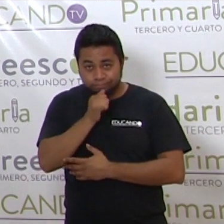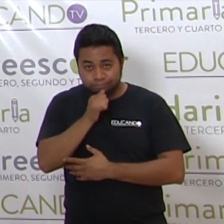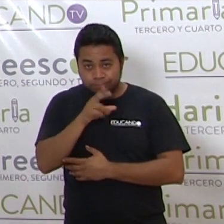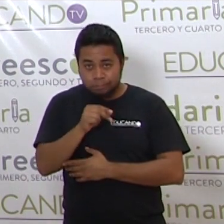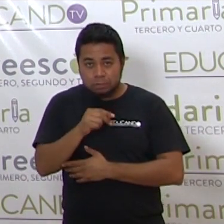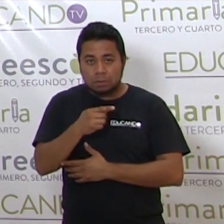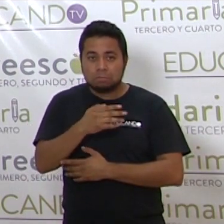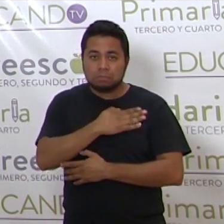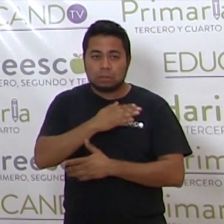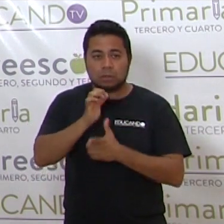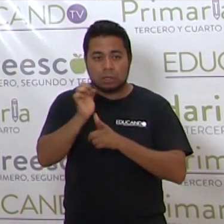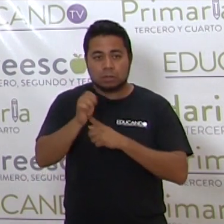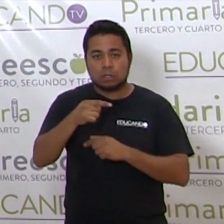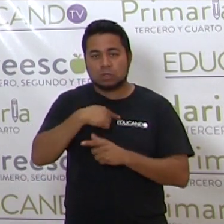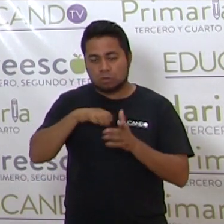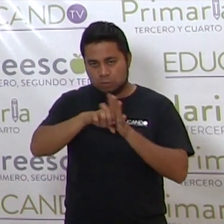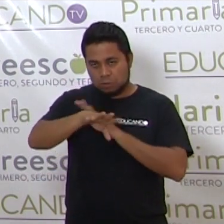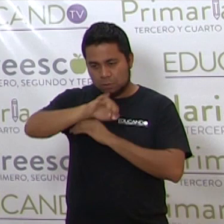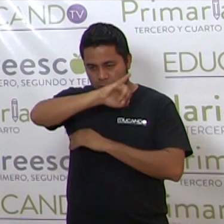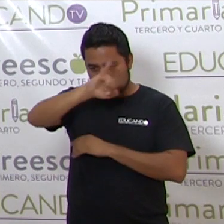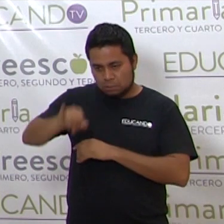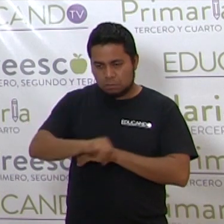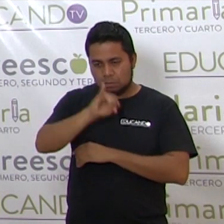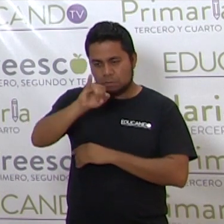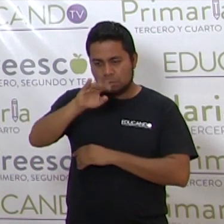entonces yo he cara